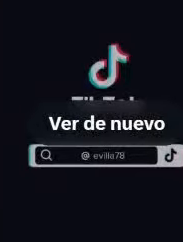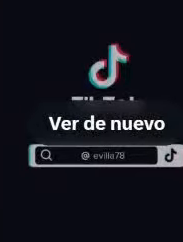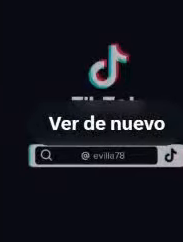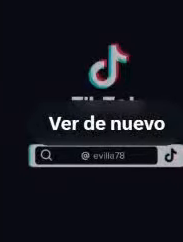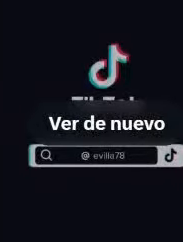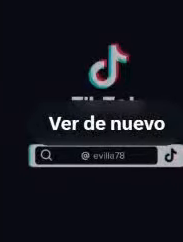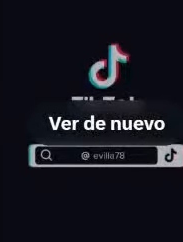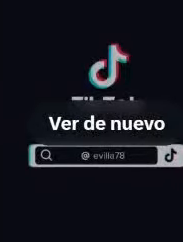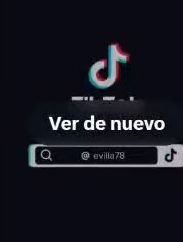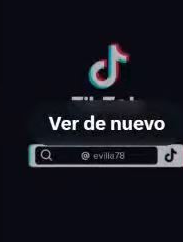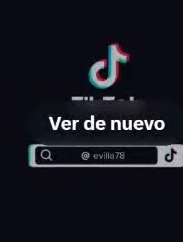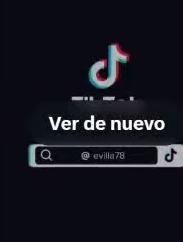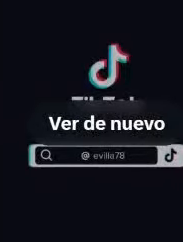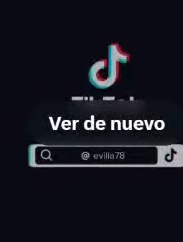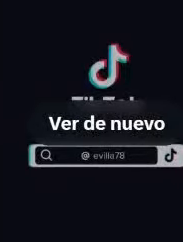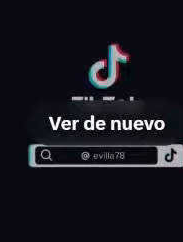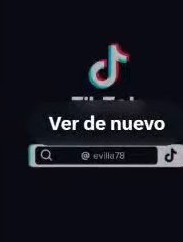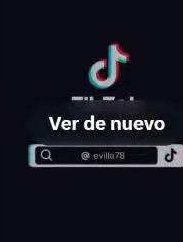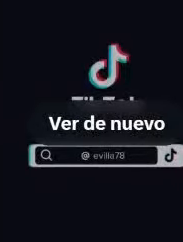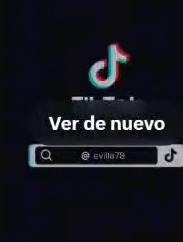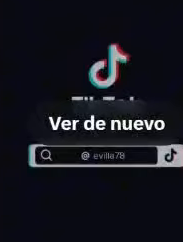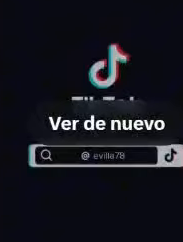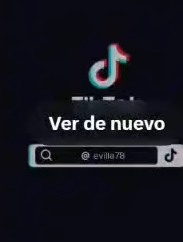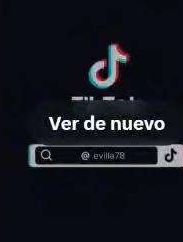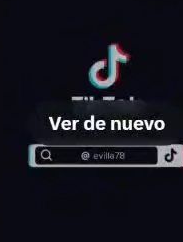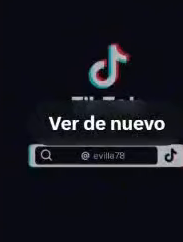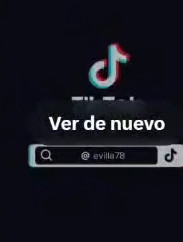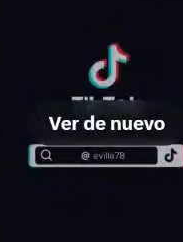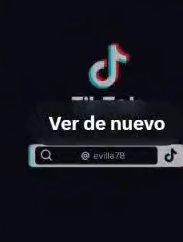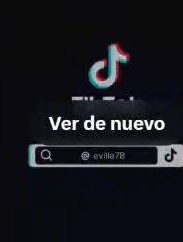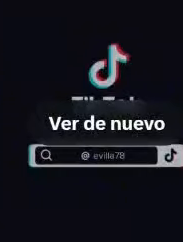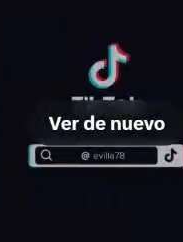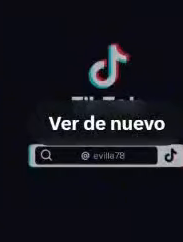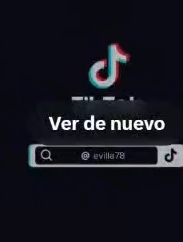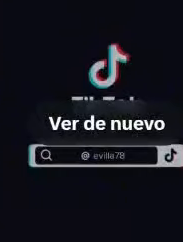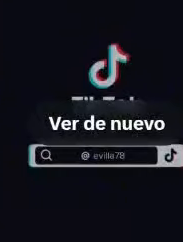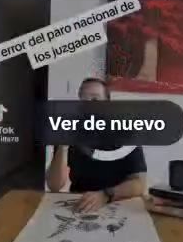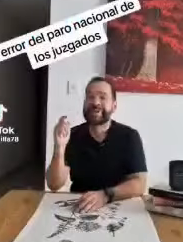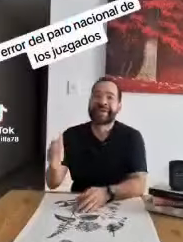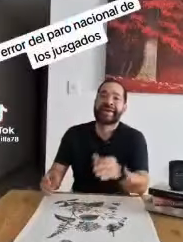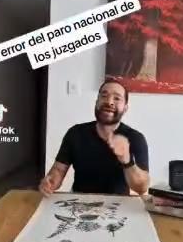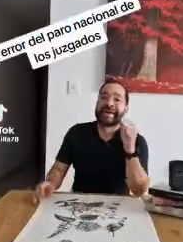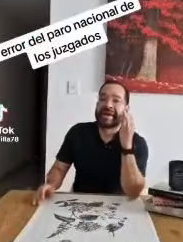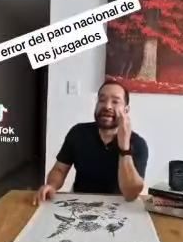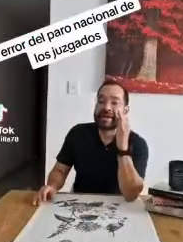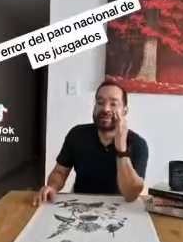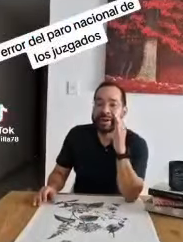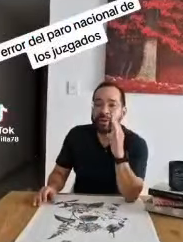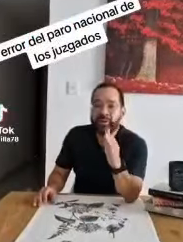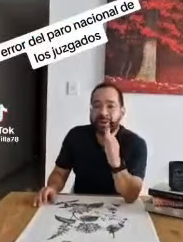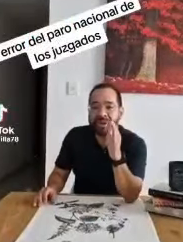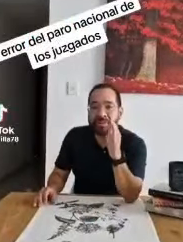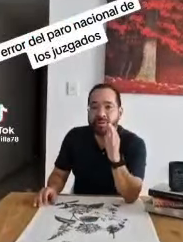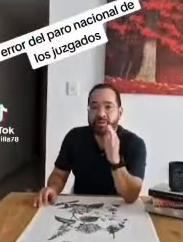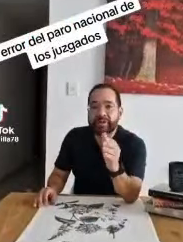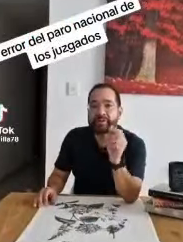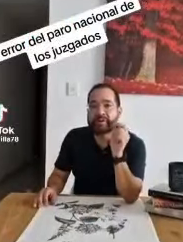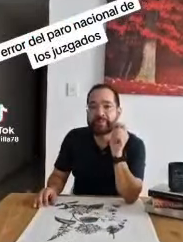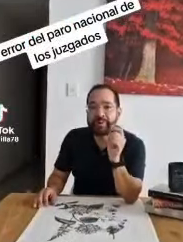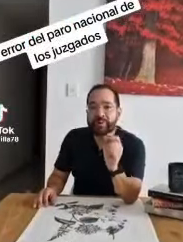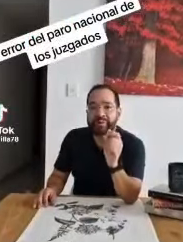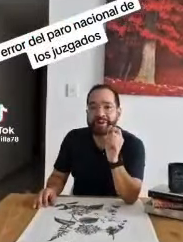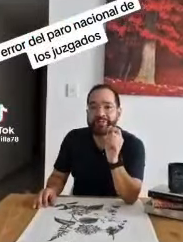el propio padrecito Monrix había comentado que era un error lo que estaban haciendo y que iba en contra de la